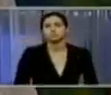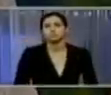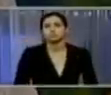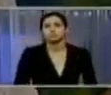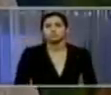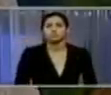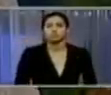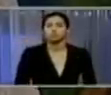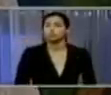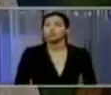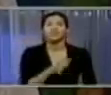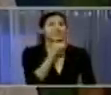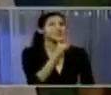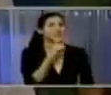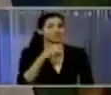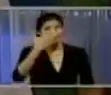roer.